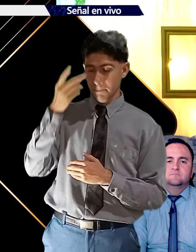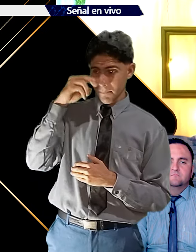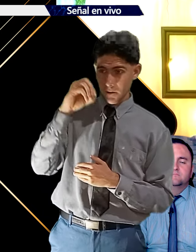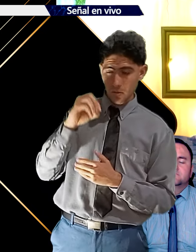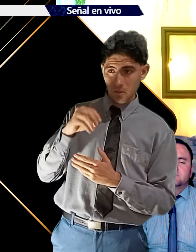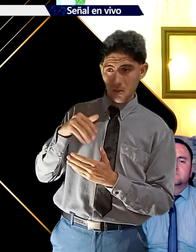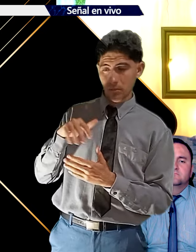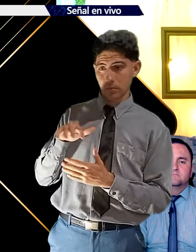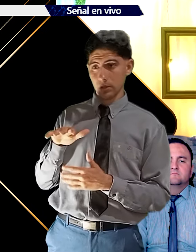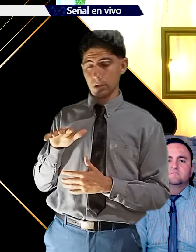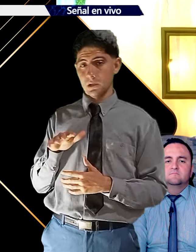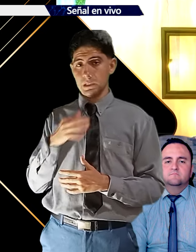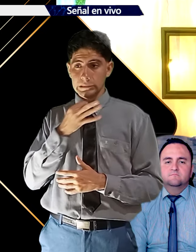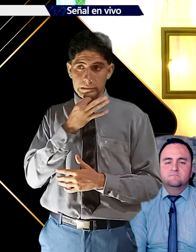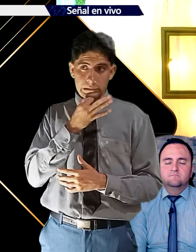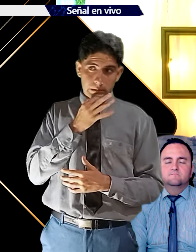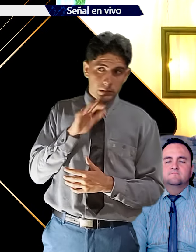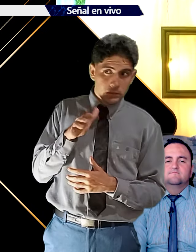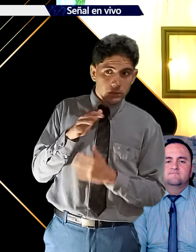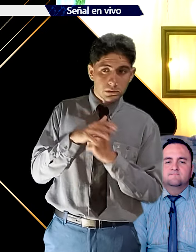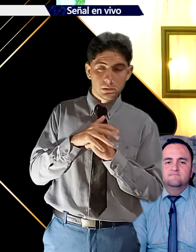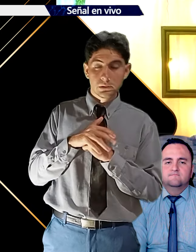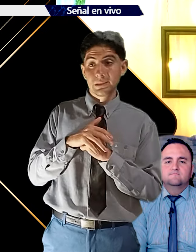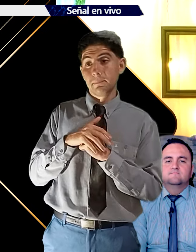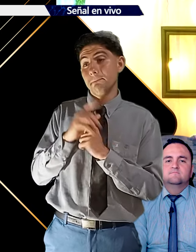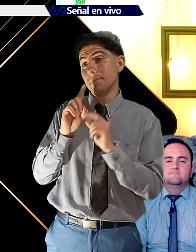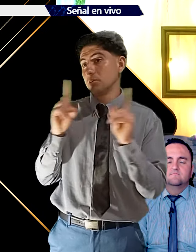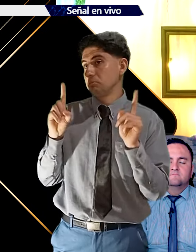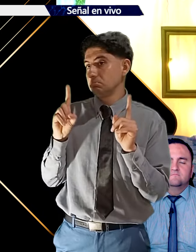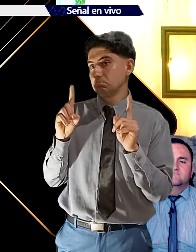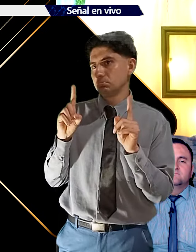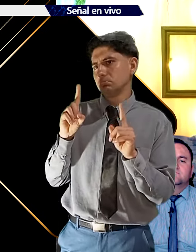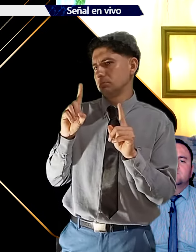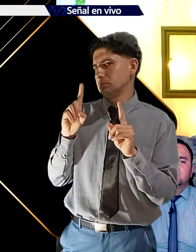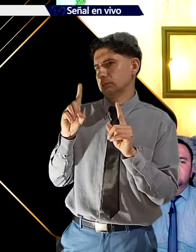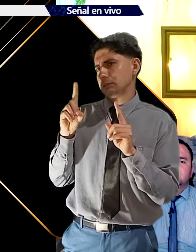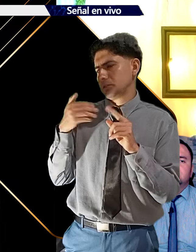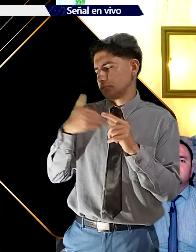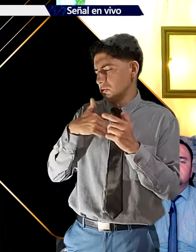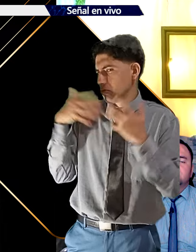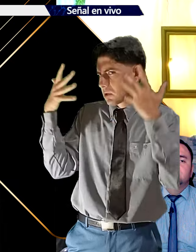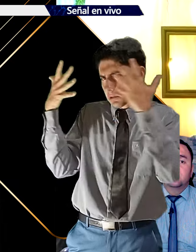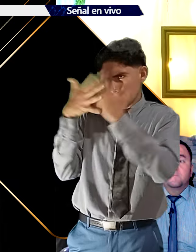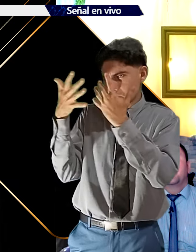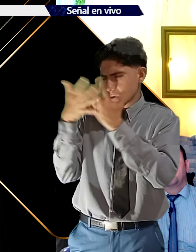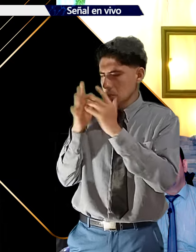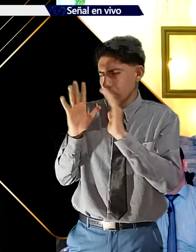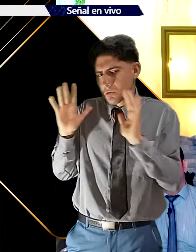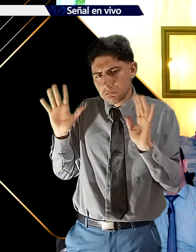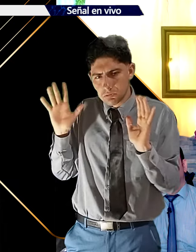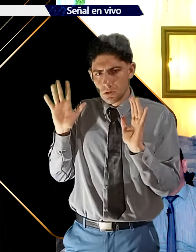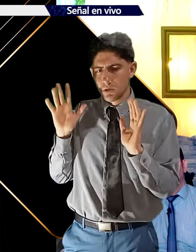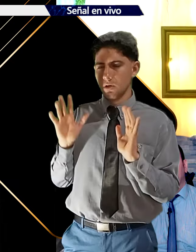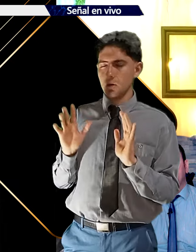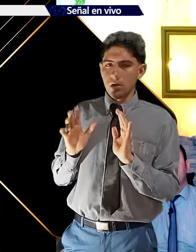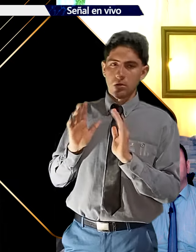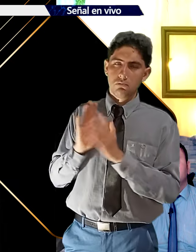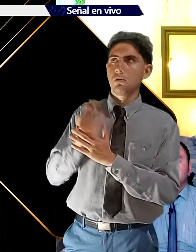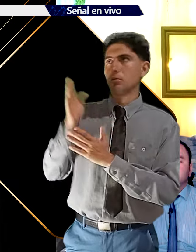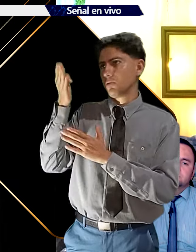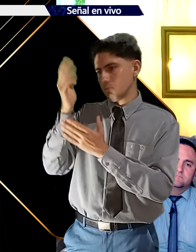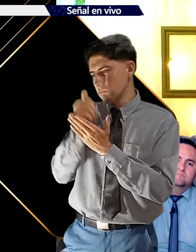Señor, prepáranos. Si de verdad el muchacho está cayendo en alguna situación de esto, muéstranoslo. Y si es idea mía, pues quítame esto que estoy